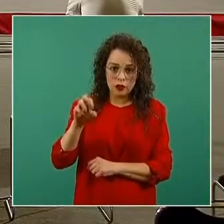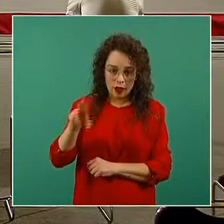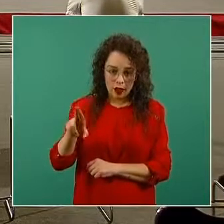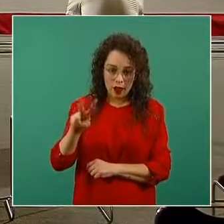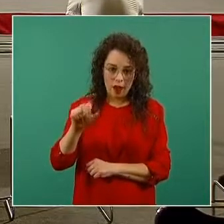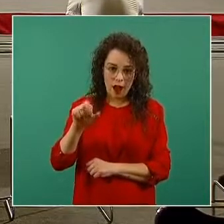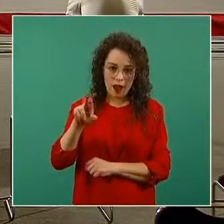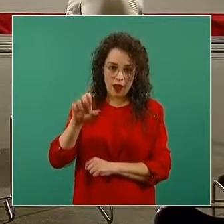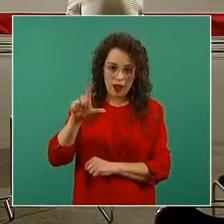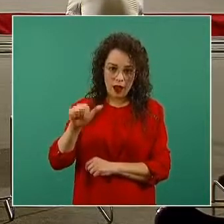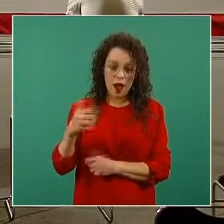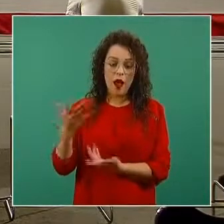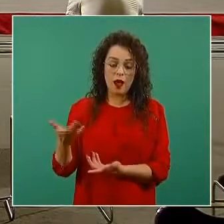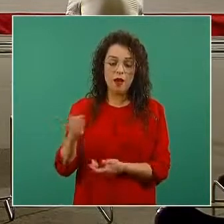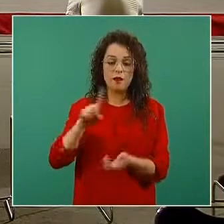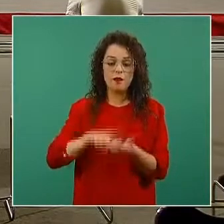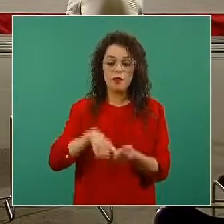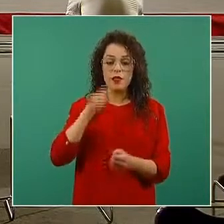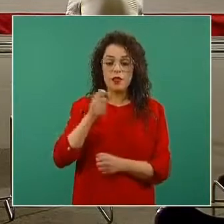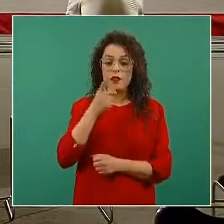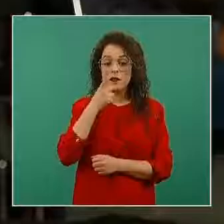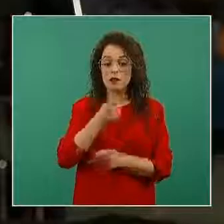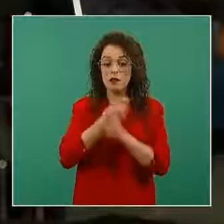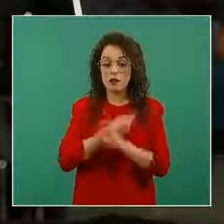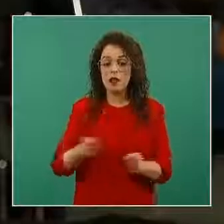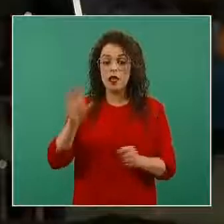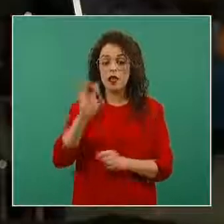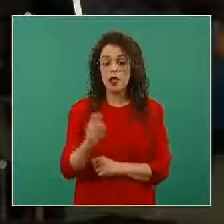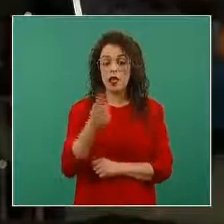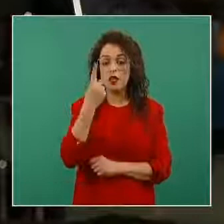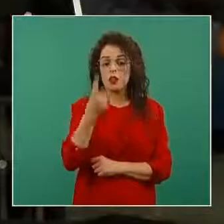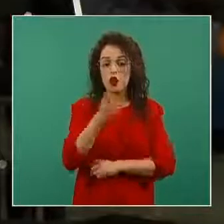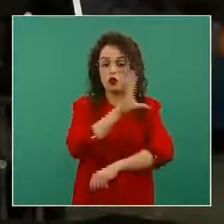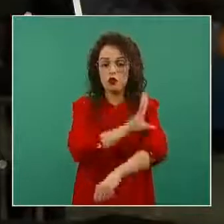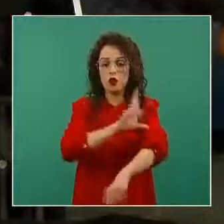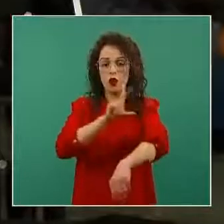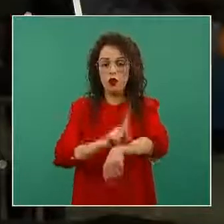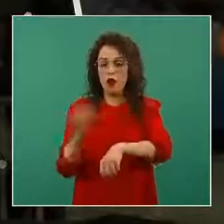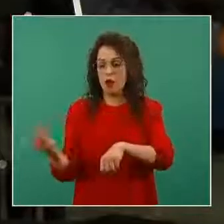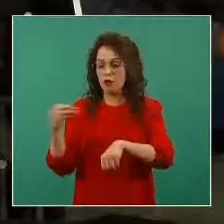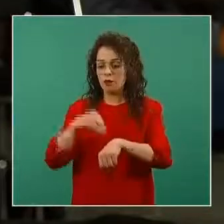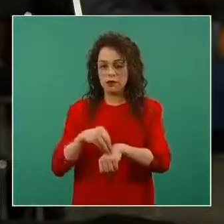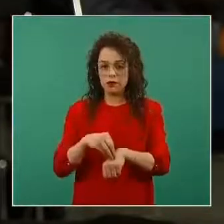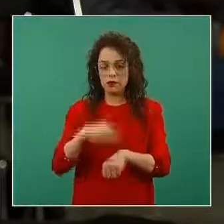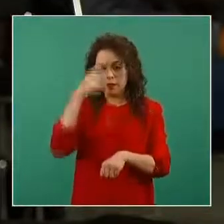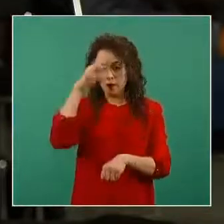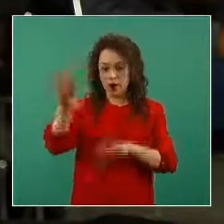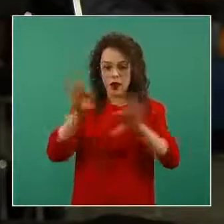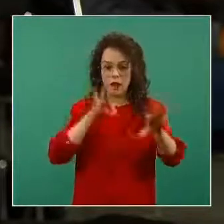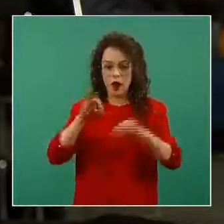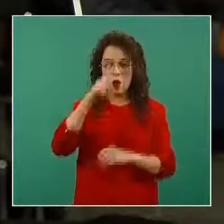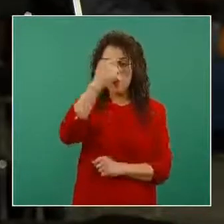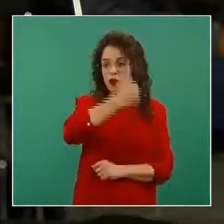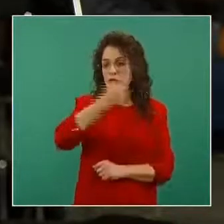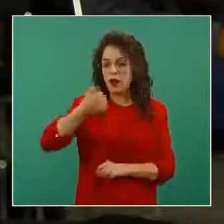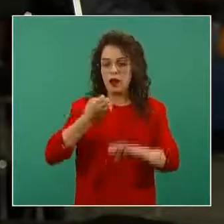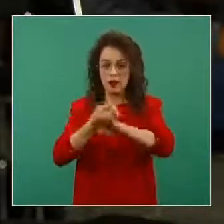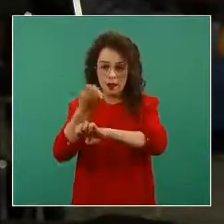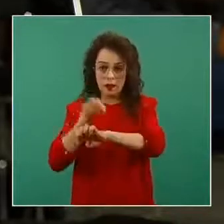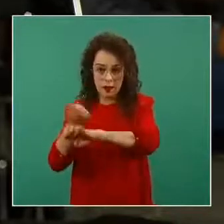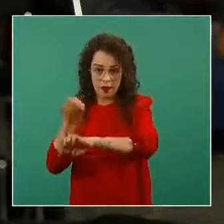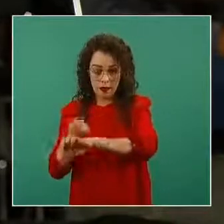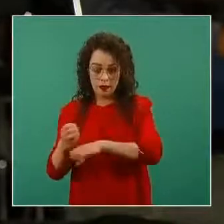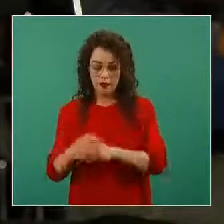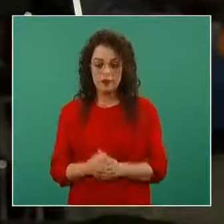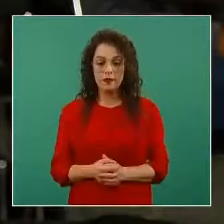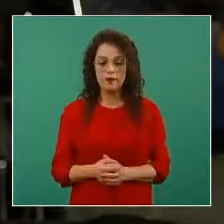previas realizó nombramiento de 32 coordinadores en cada una de las entidades federativas. Pero entonces, en este punto lo que queremos